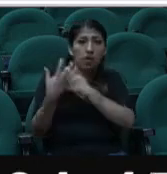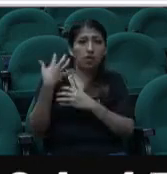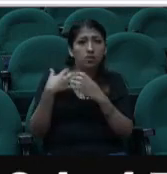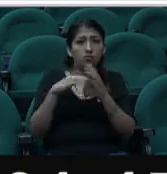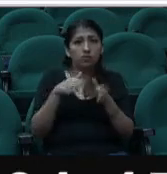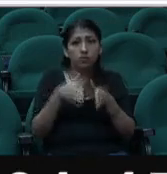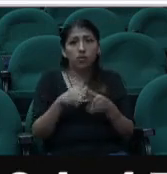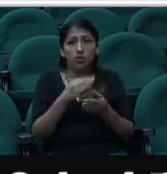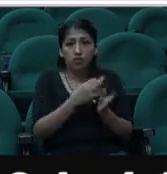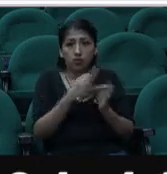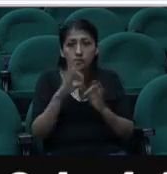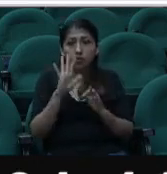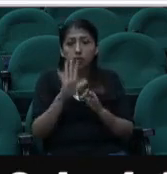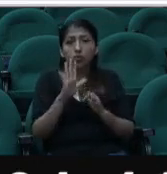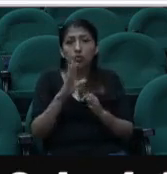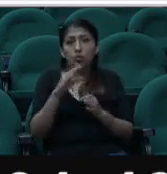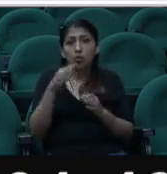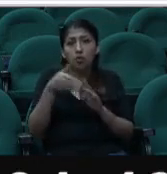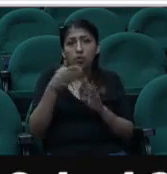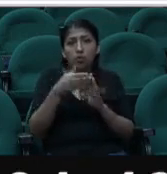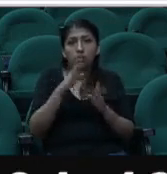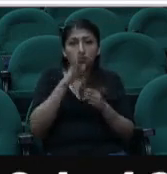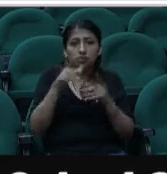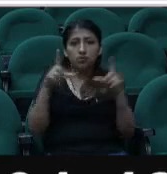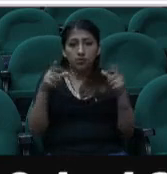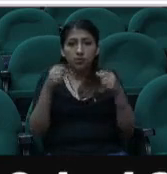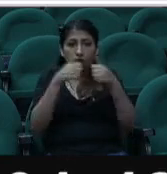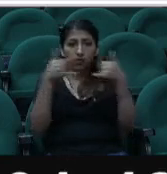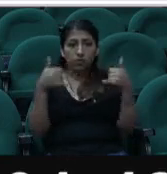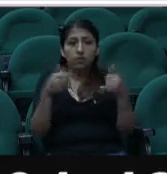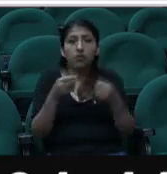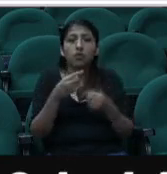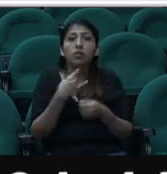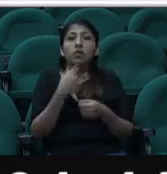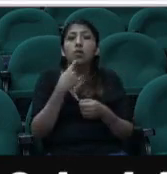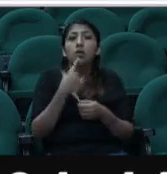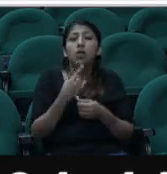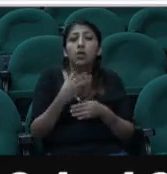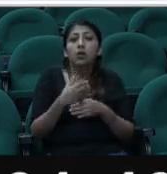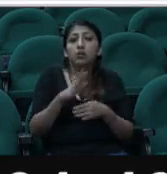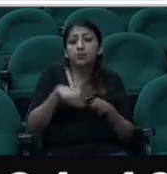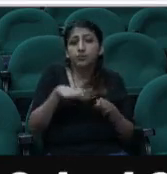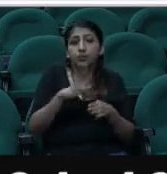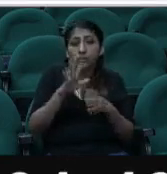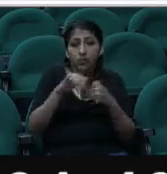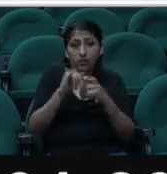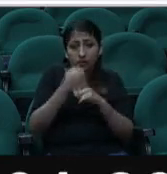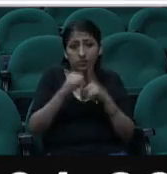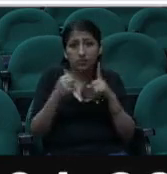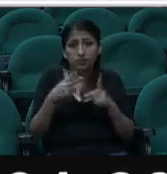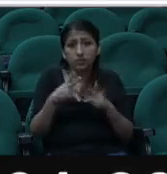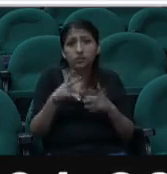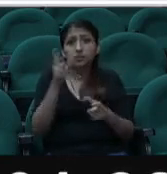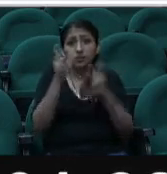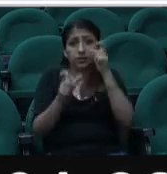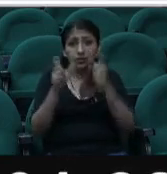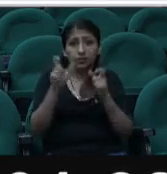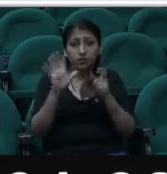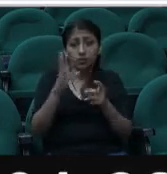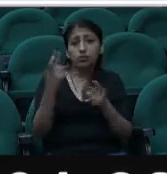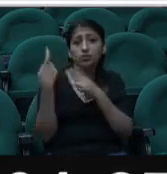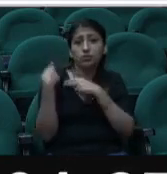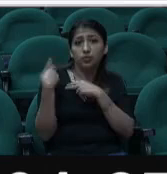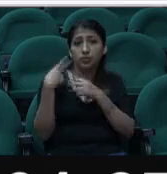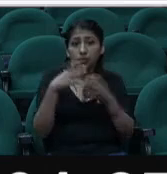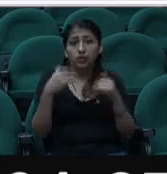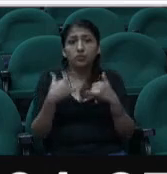formado por contratistas de obra pública que financian las campañas electorales lamentablemente mientras existe este sistema las personas que lleguen a los cargos